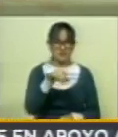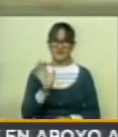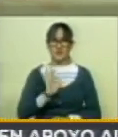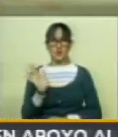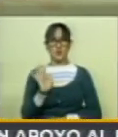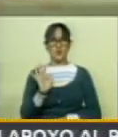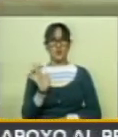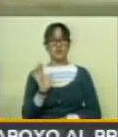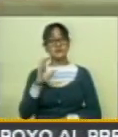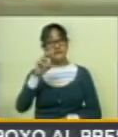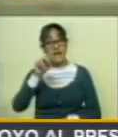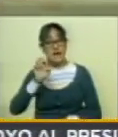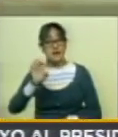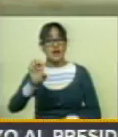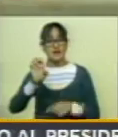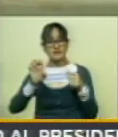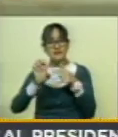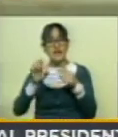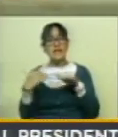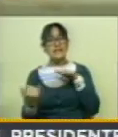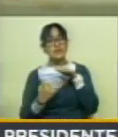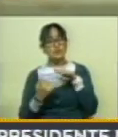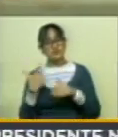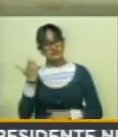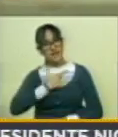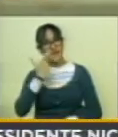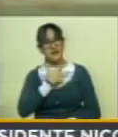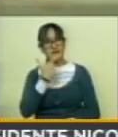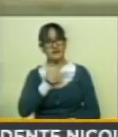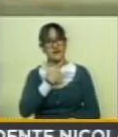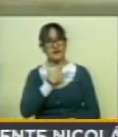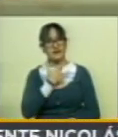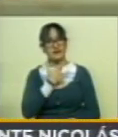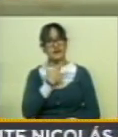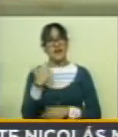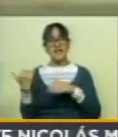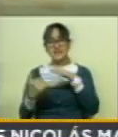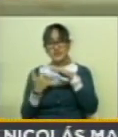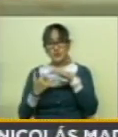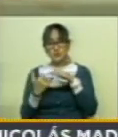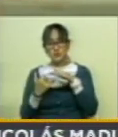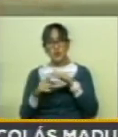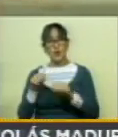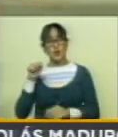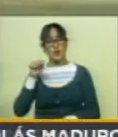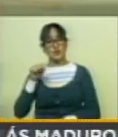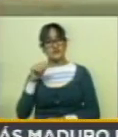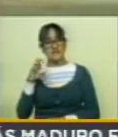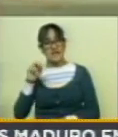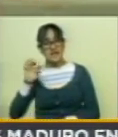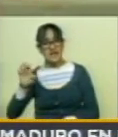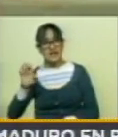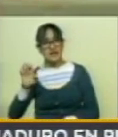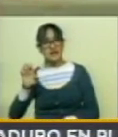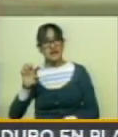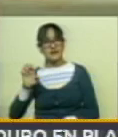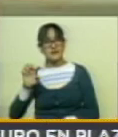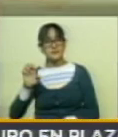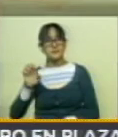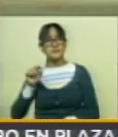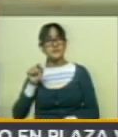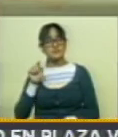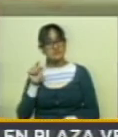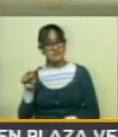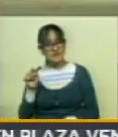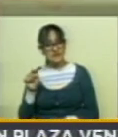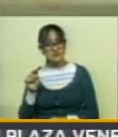El Consejo Nacional Electoral es una institución seria, es una institución que está